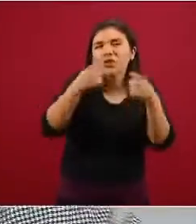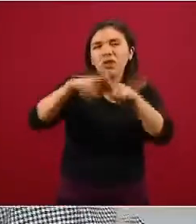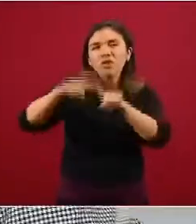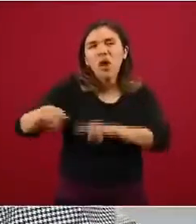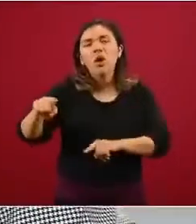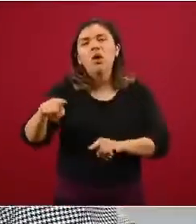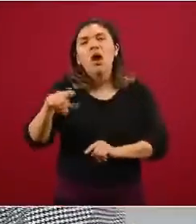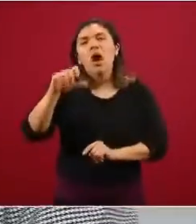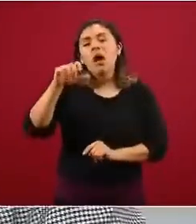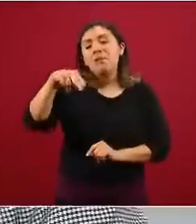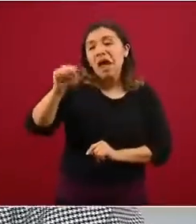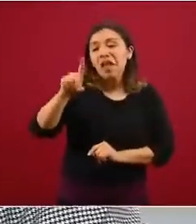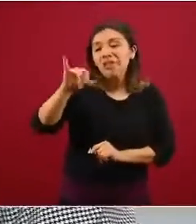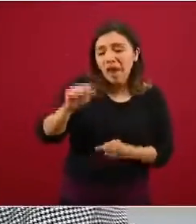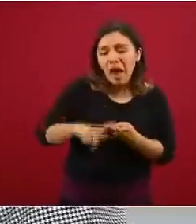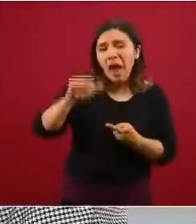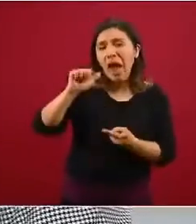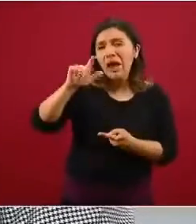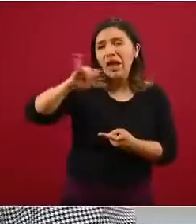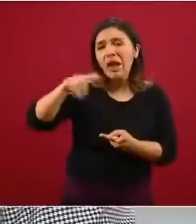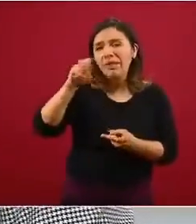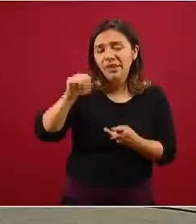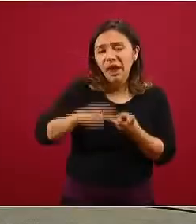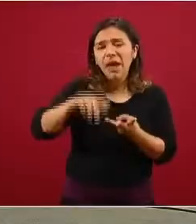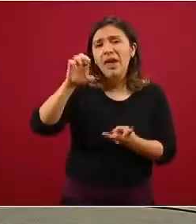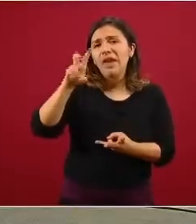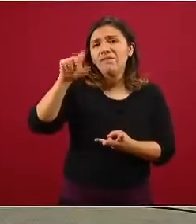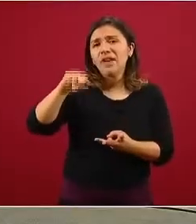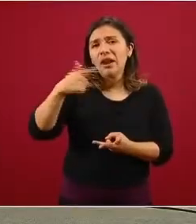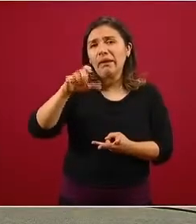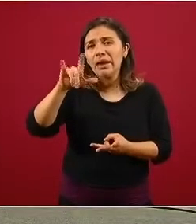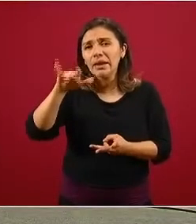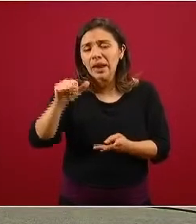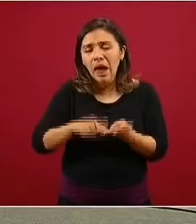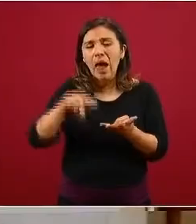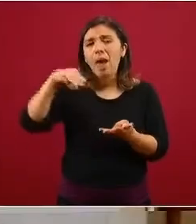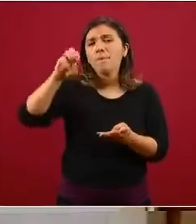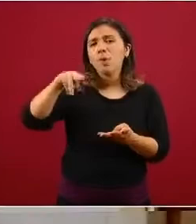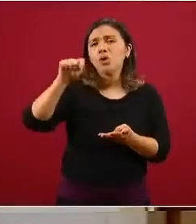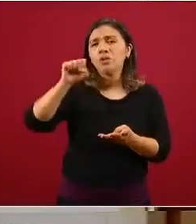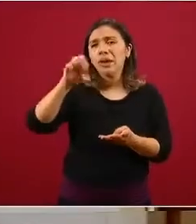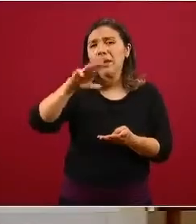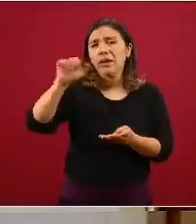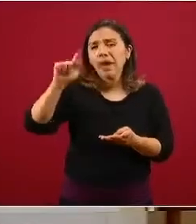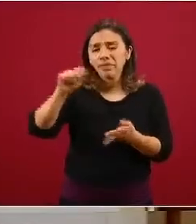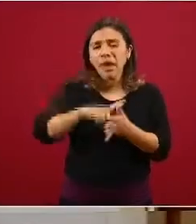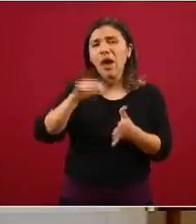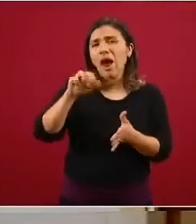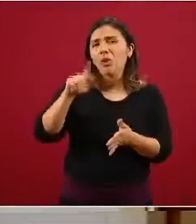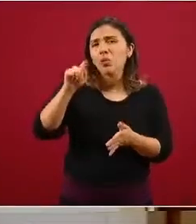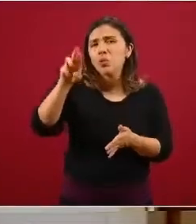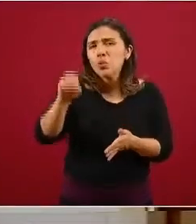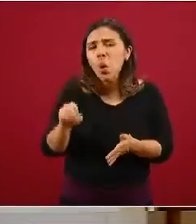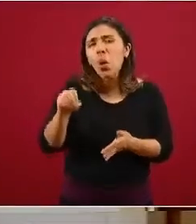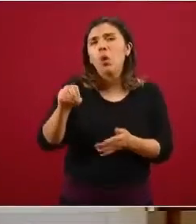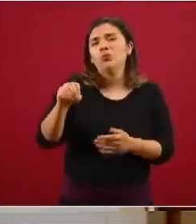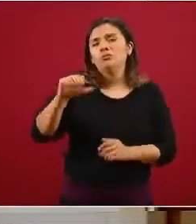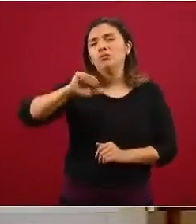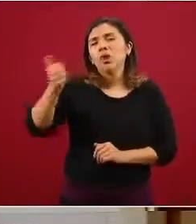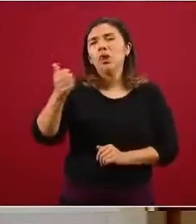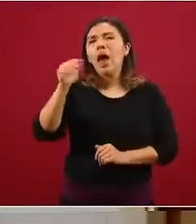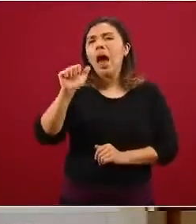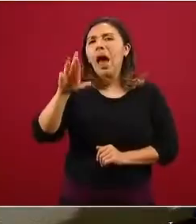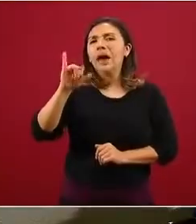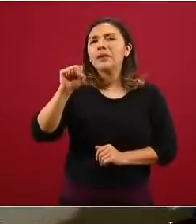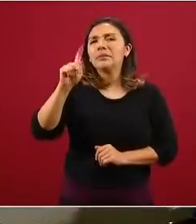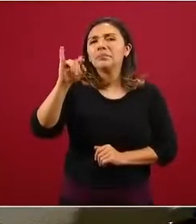a Nadia, a Alejandra, a Evangelina, a Montserrat, a Arturo, a Aristides Bautista, que nos acompaña el día de hoy